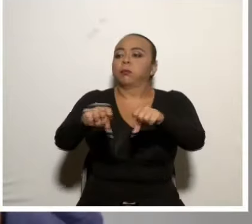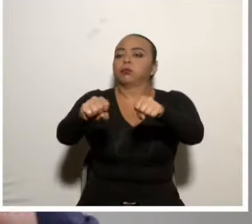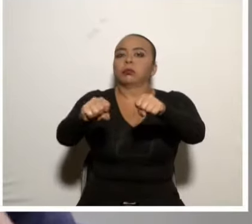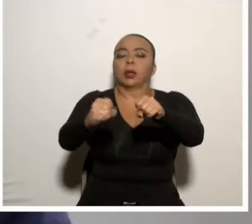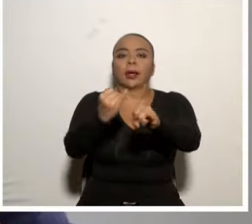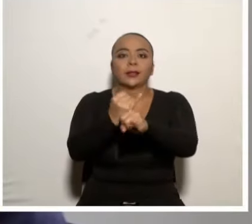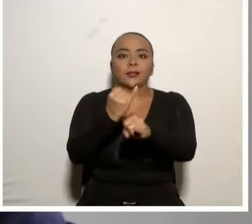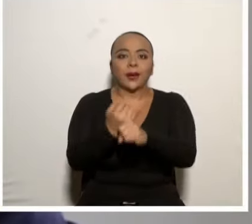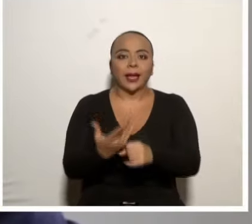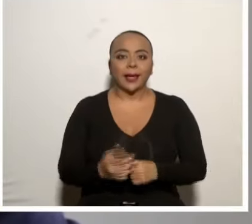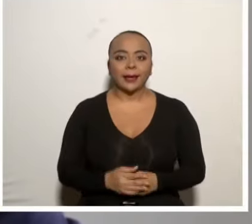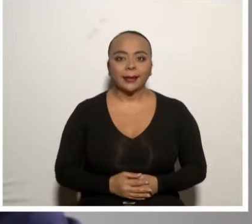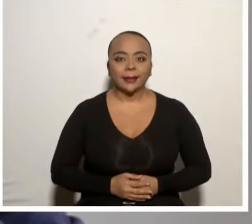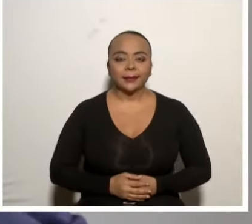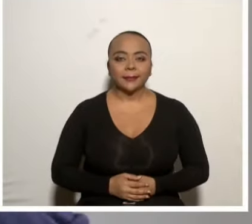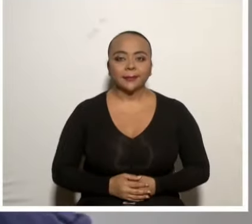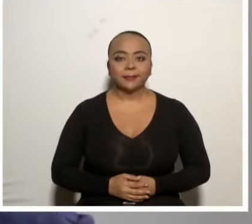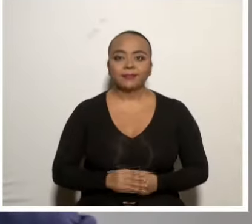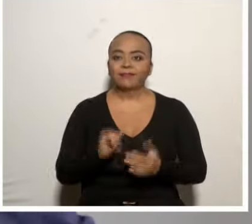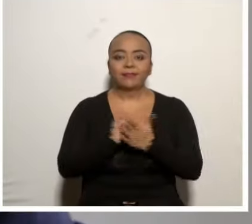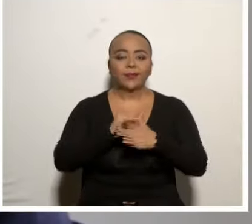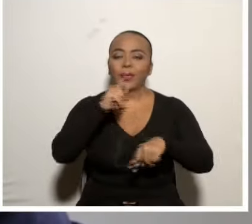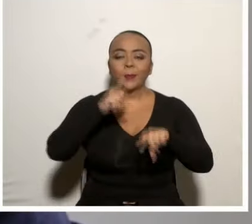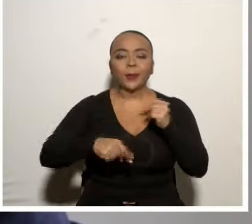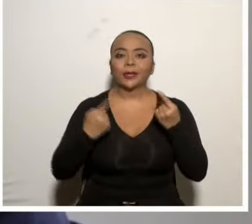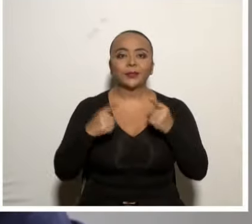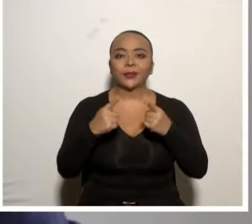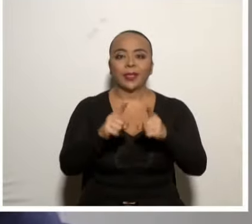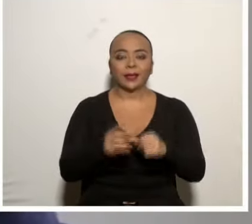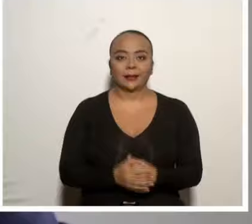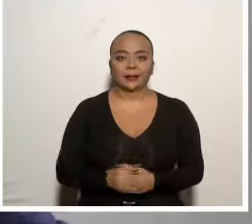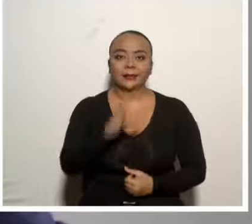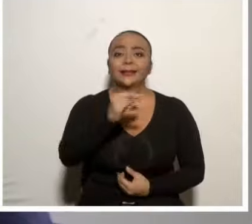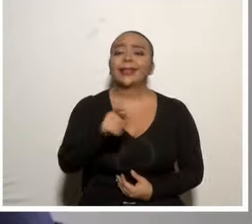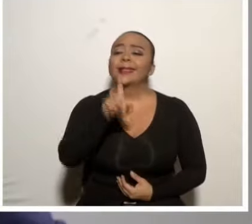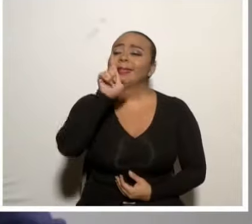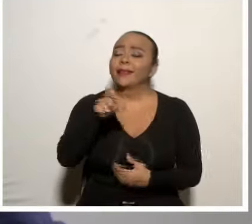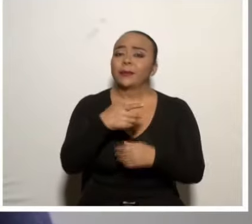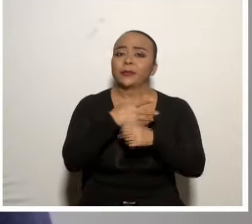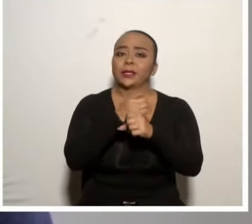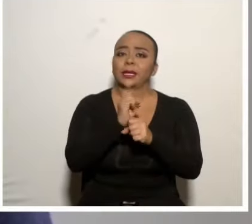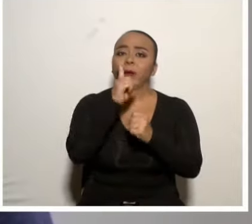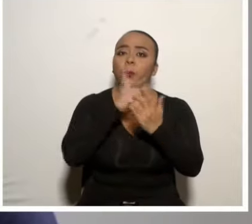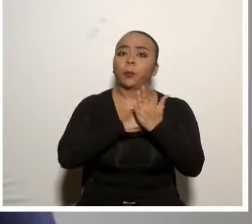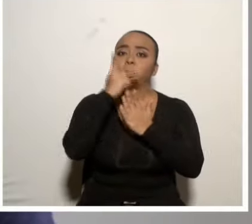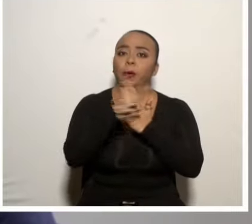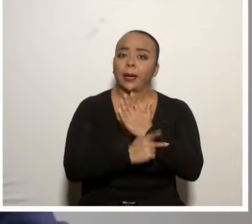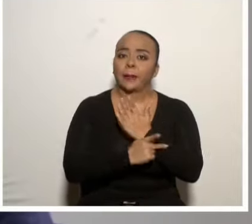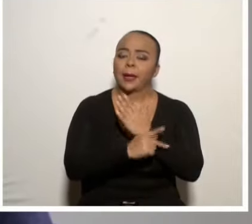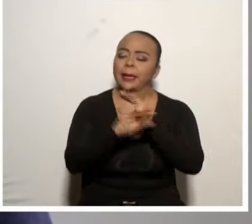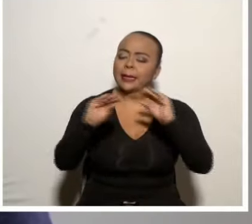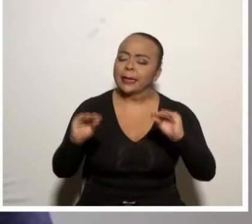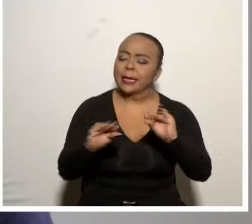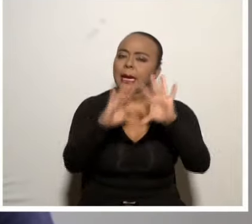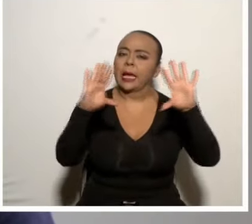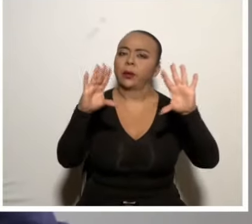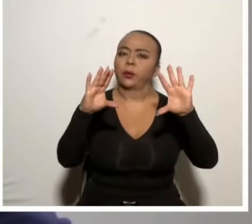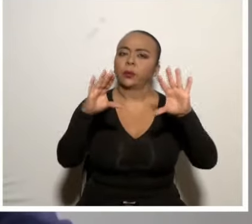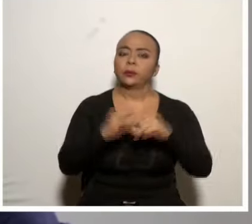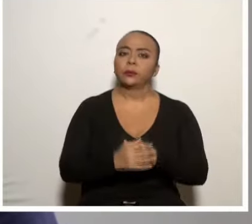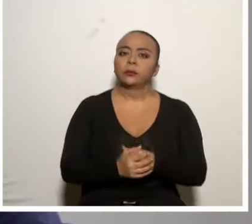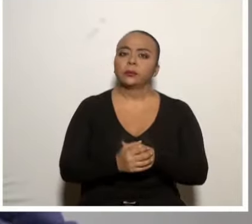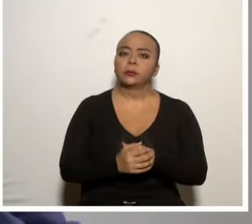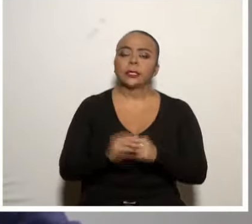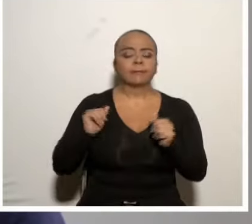la institucionalidad. Eso no puede suceder y tenemos que hacer un programa claro y contundente